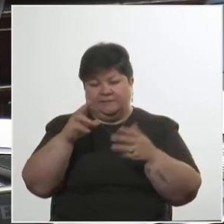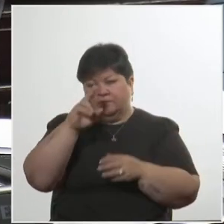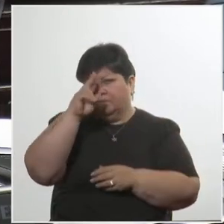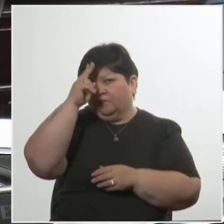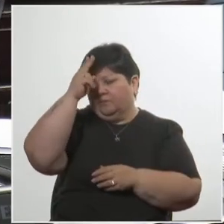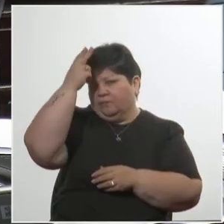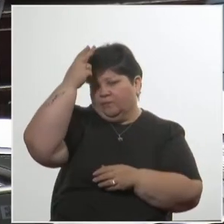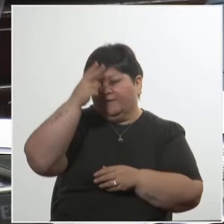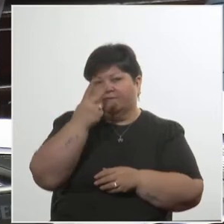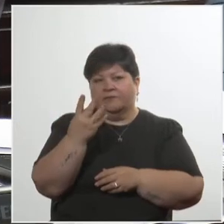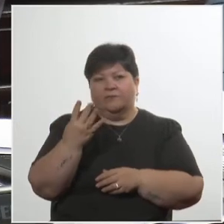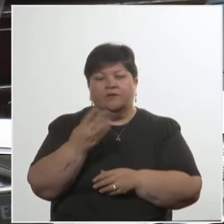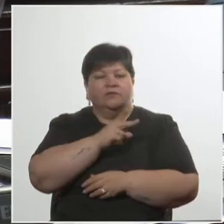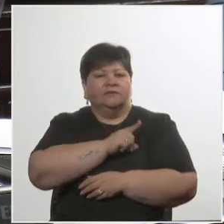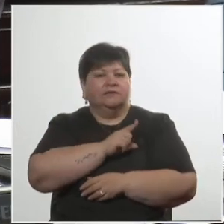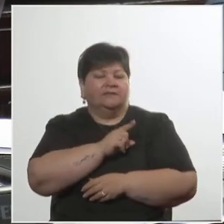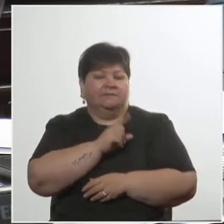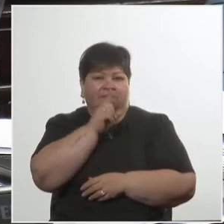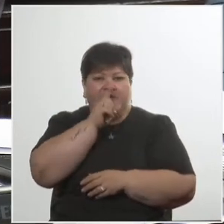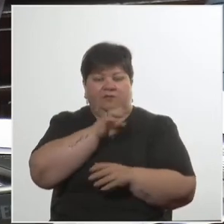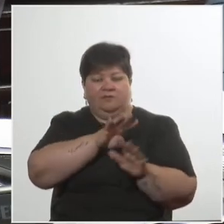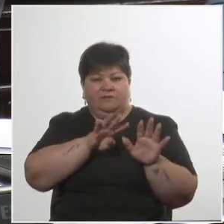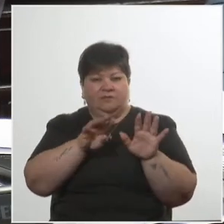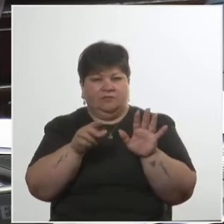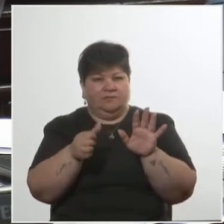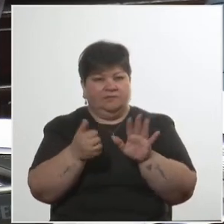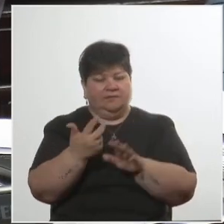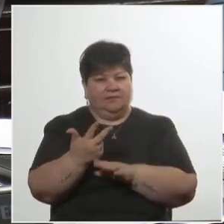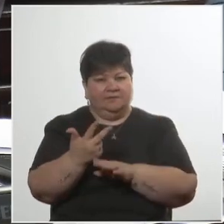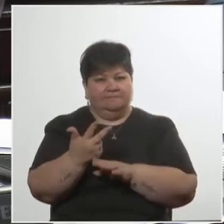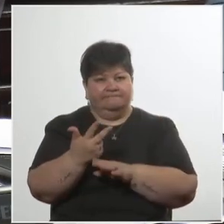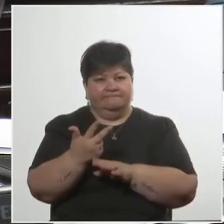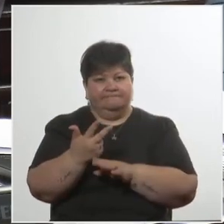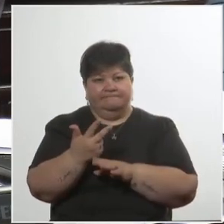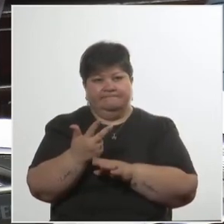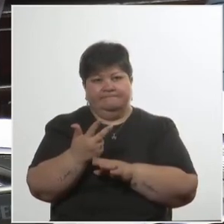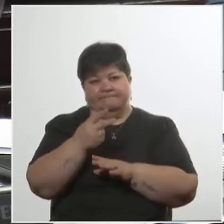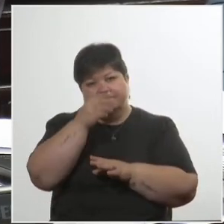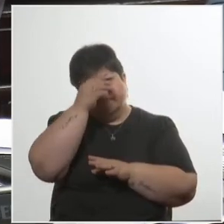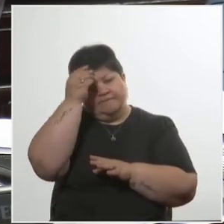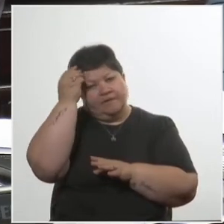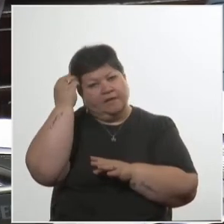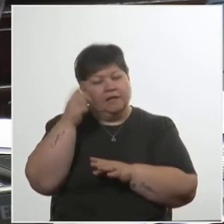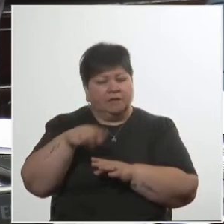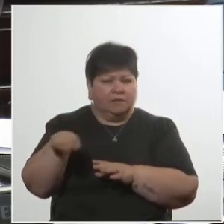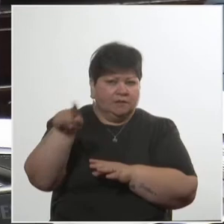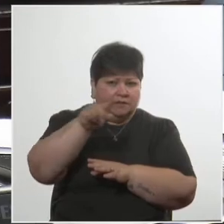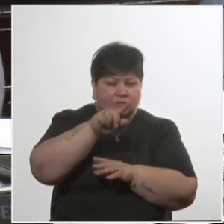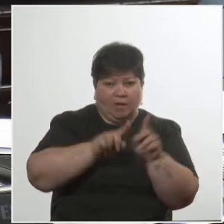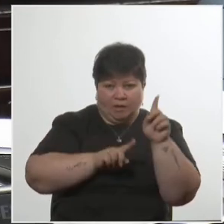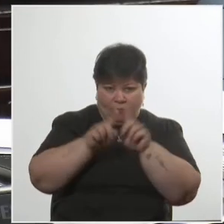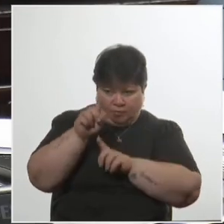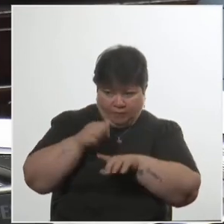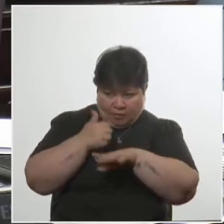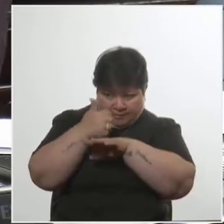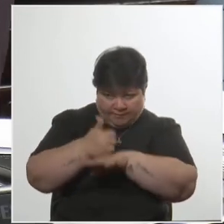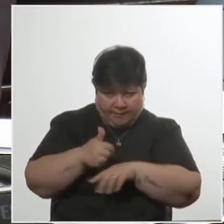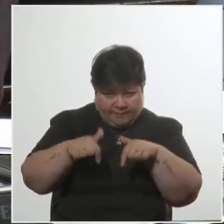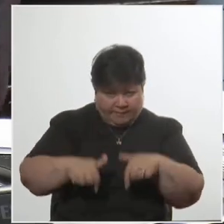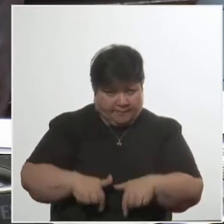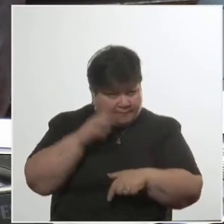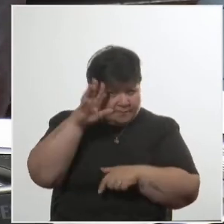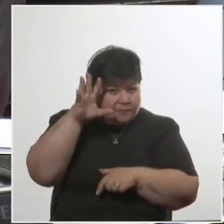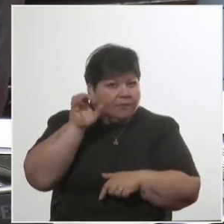el 24 de diciembre del 63 eso incluso lo deben recordar algunos de los presentes